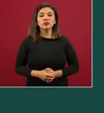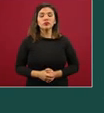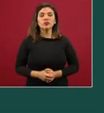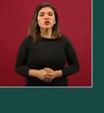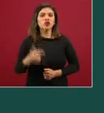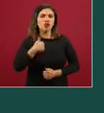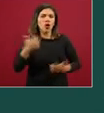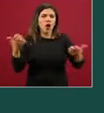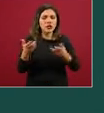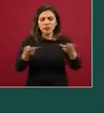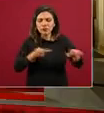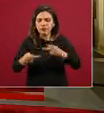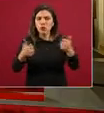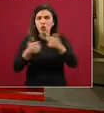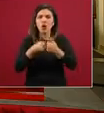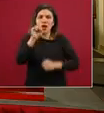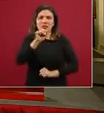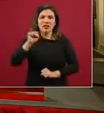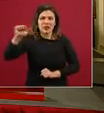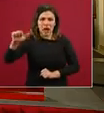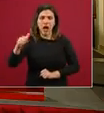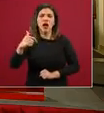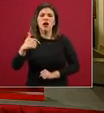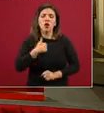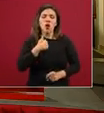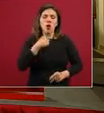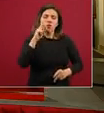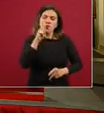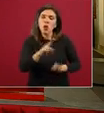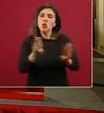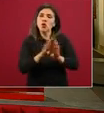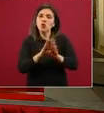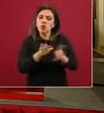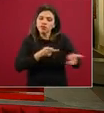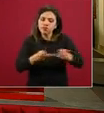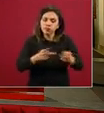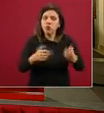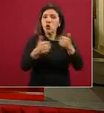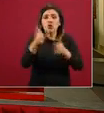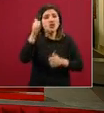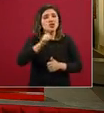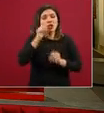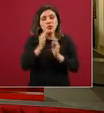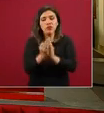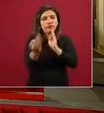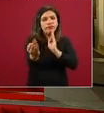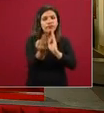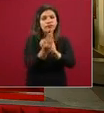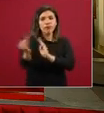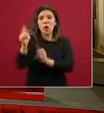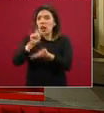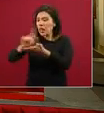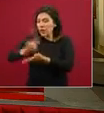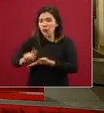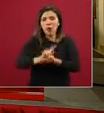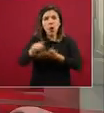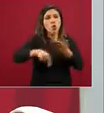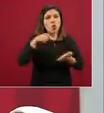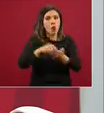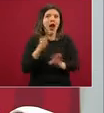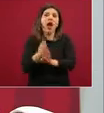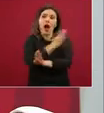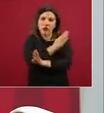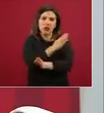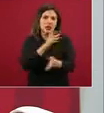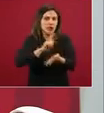hemos diseñado con la Secretaría de Salud que, guardando una sana distancia, habiendo sanitizado